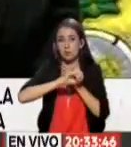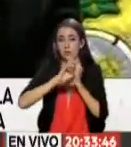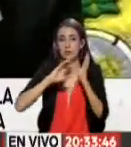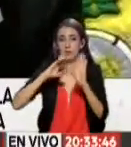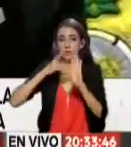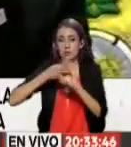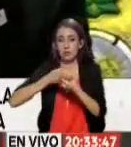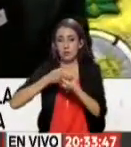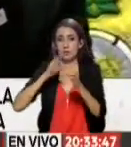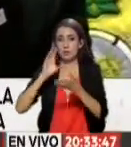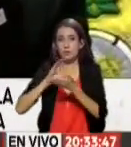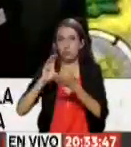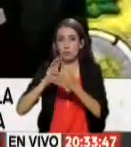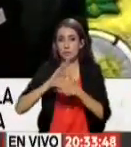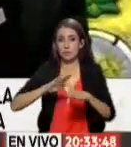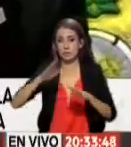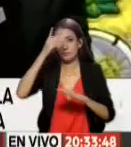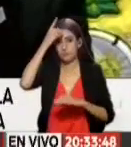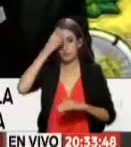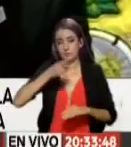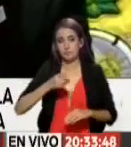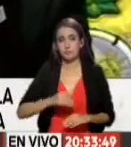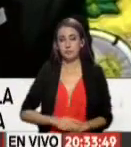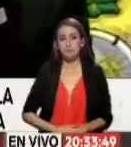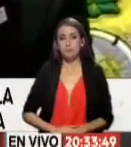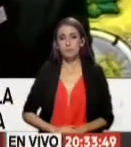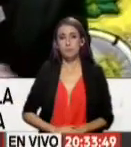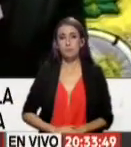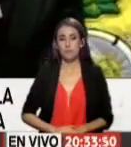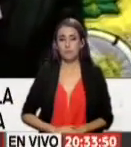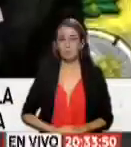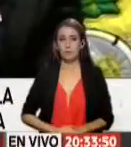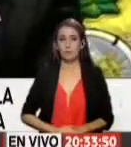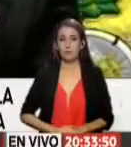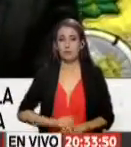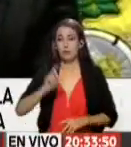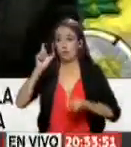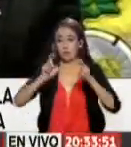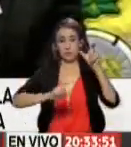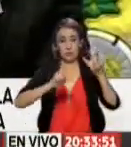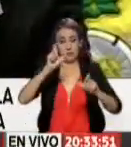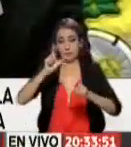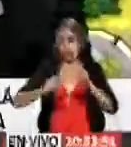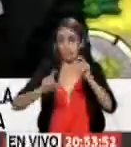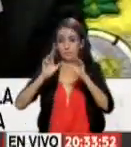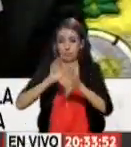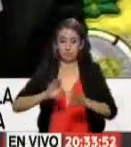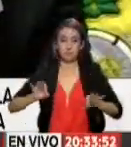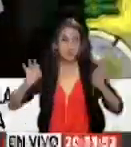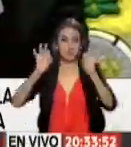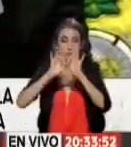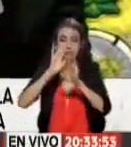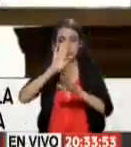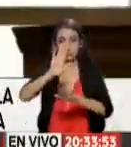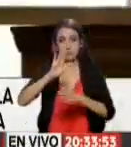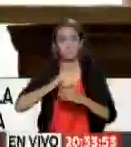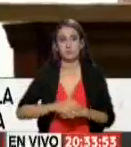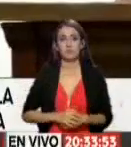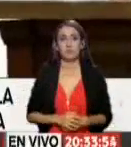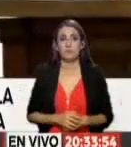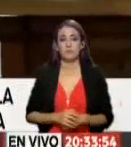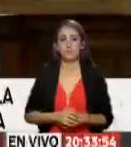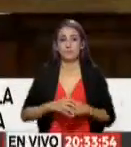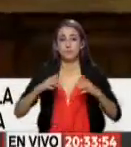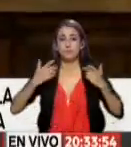participación ciudadana en las decisiones. Una persona que ha trazado su propio destino. El